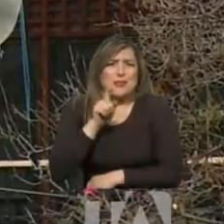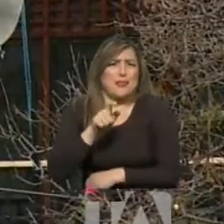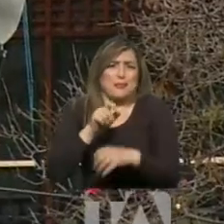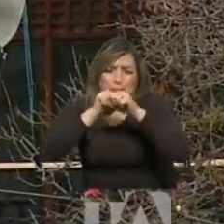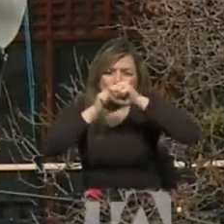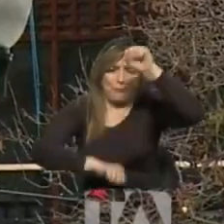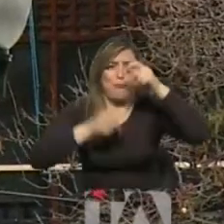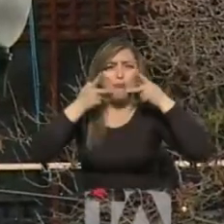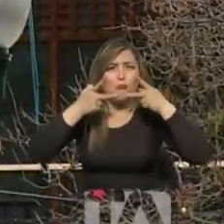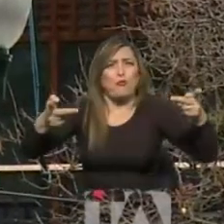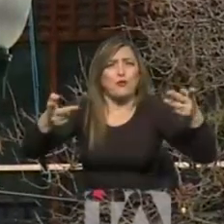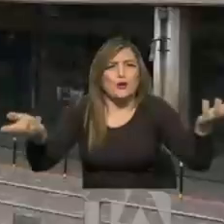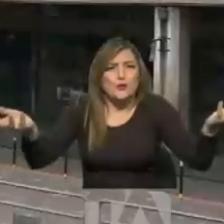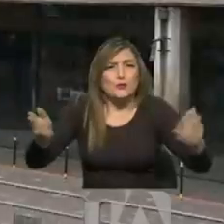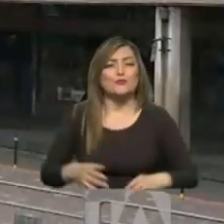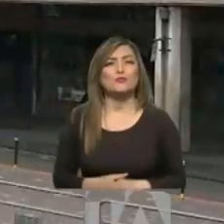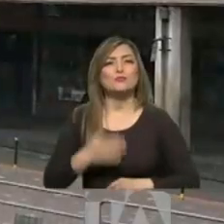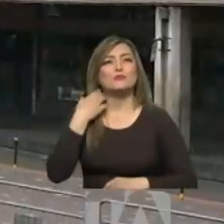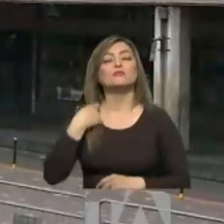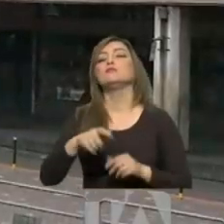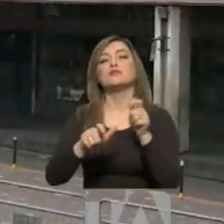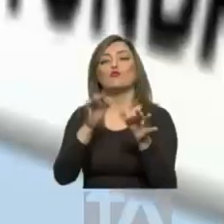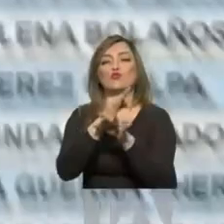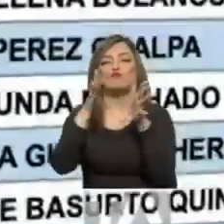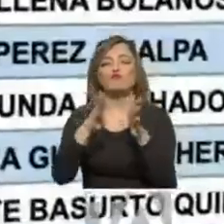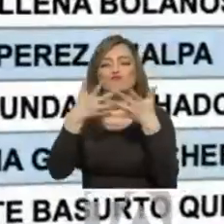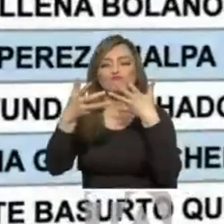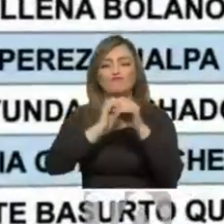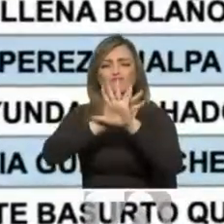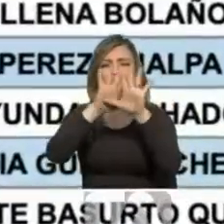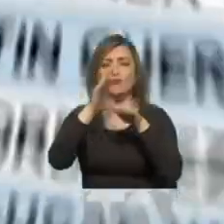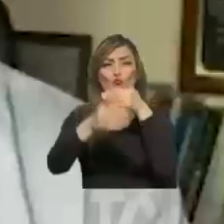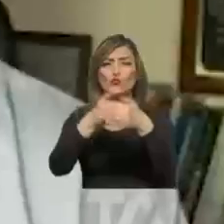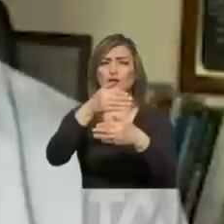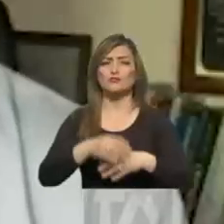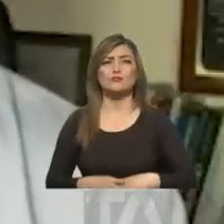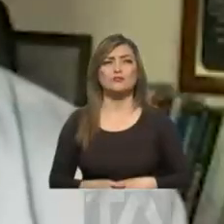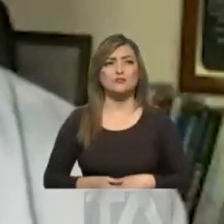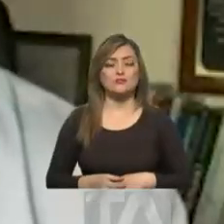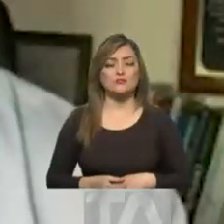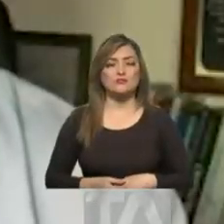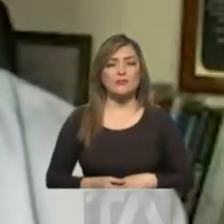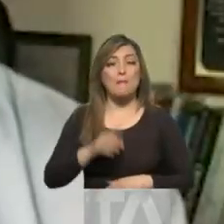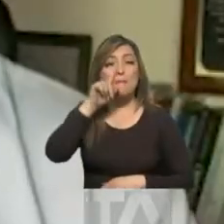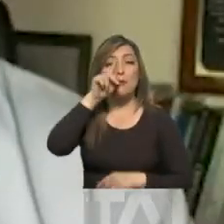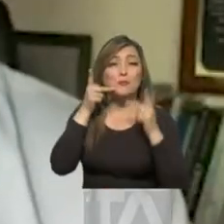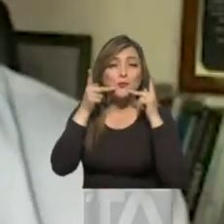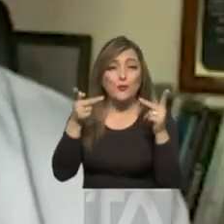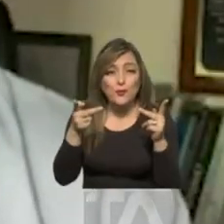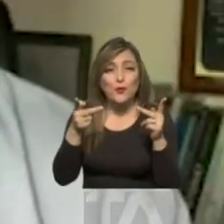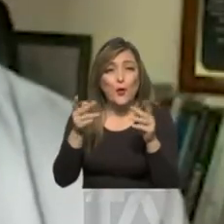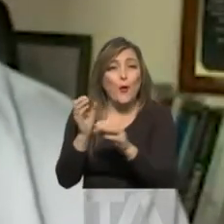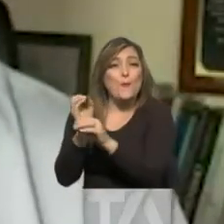debe ser pública y que los funcionarios deben transparentar todos los procesos. Para un funcionario público es